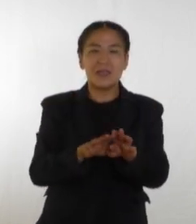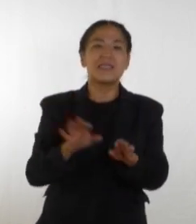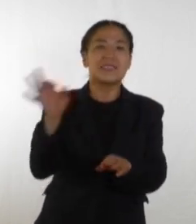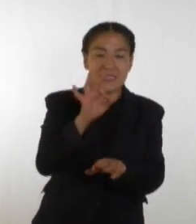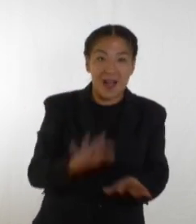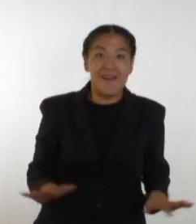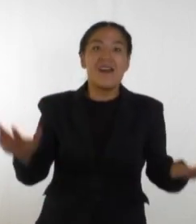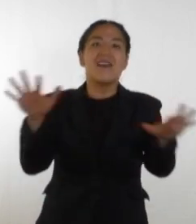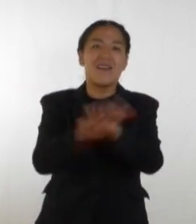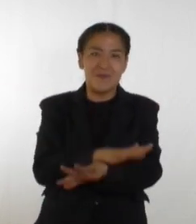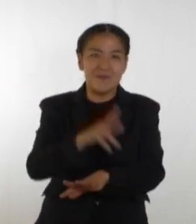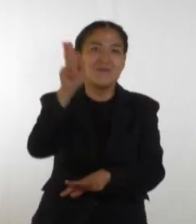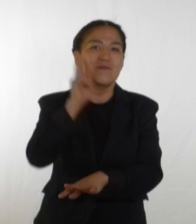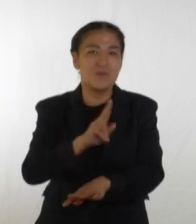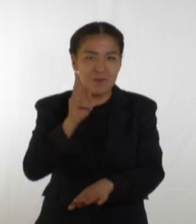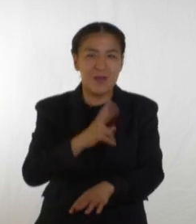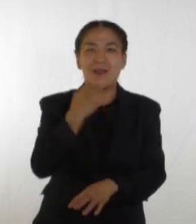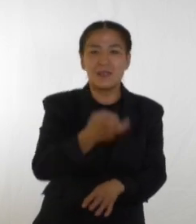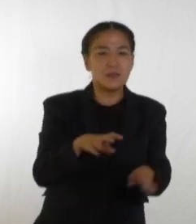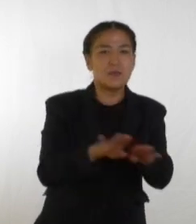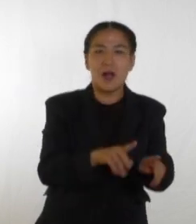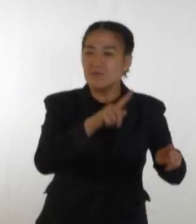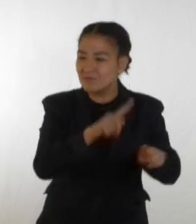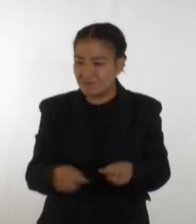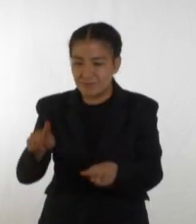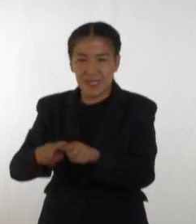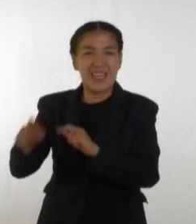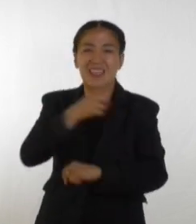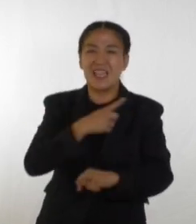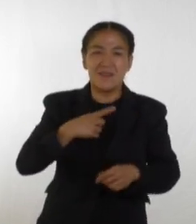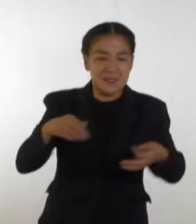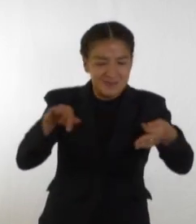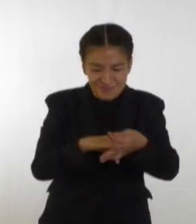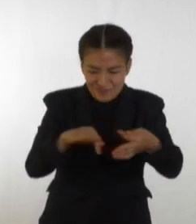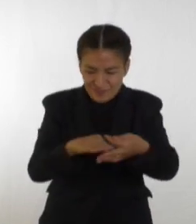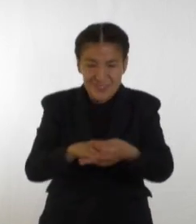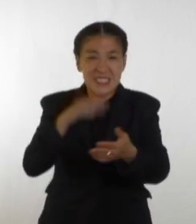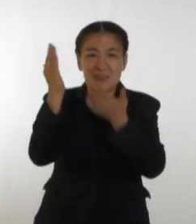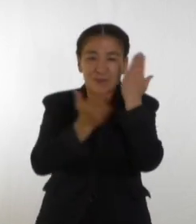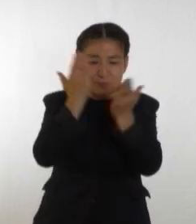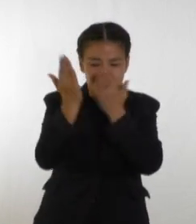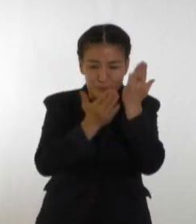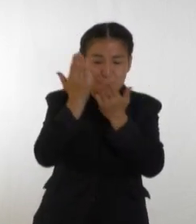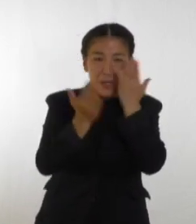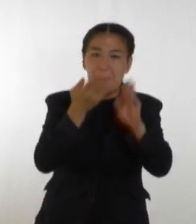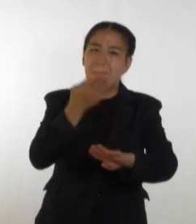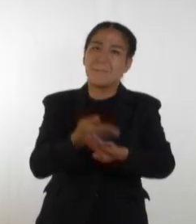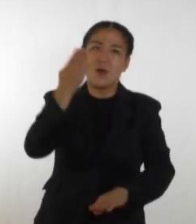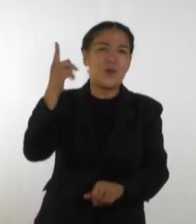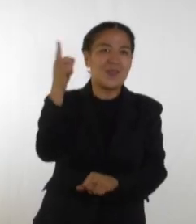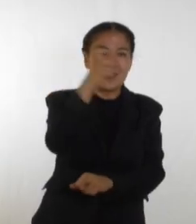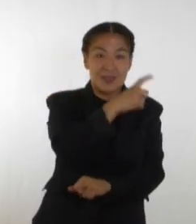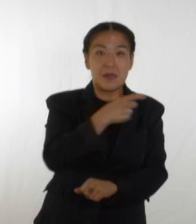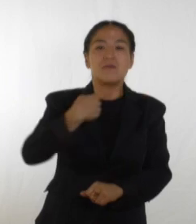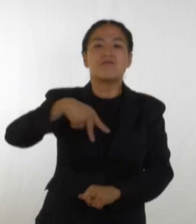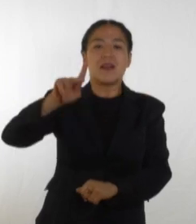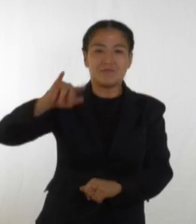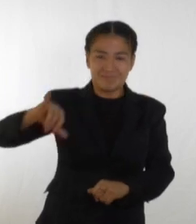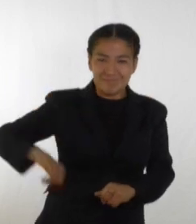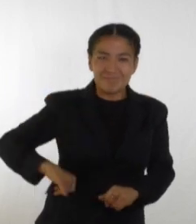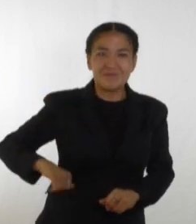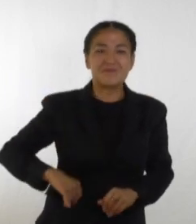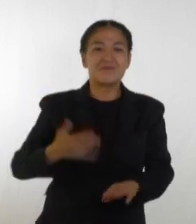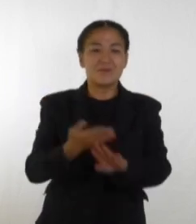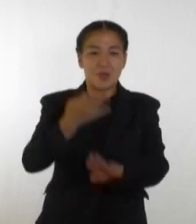de contagio. Entonces es totalmente dinámico y eso se tiene que ir estudiando y es muy difícil. Pero muy